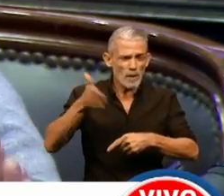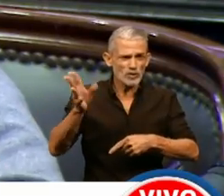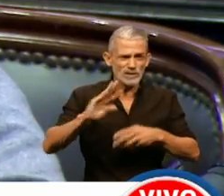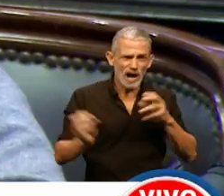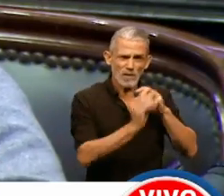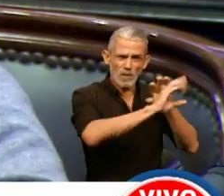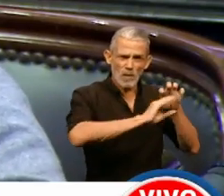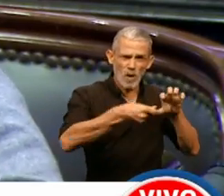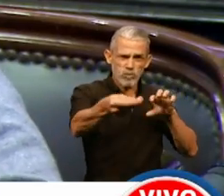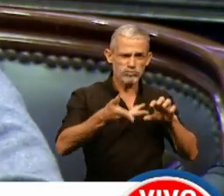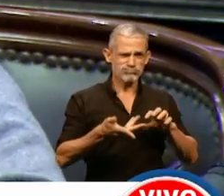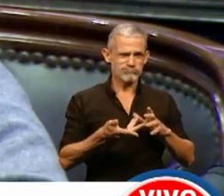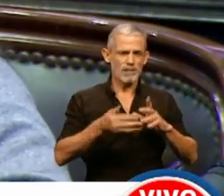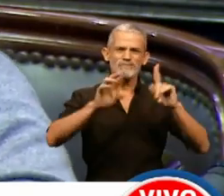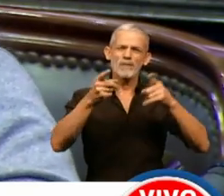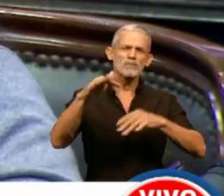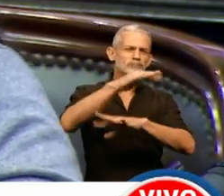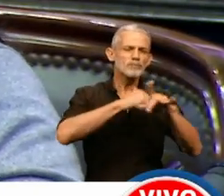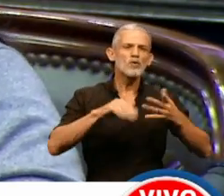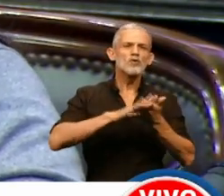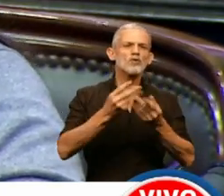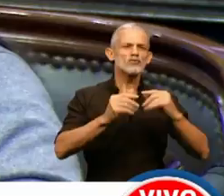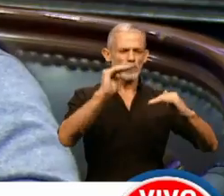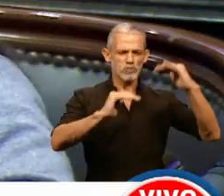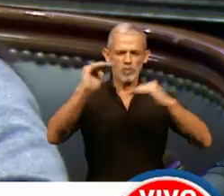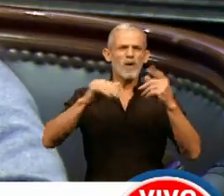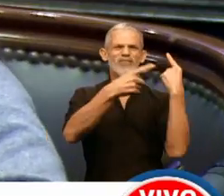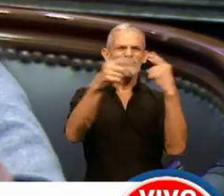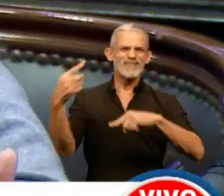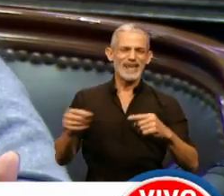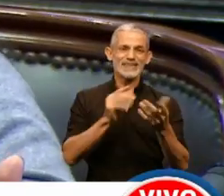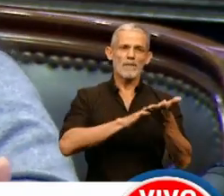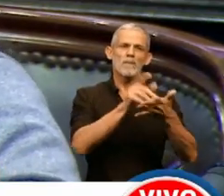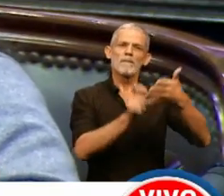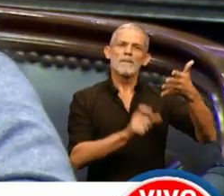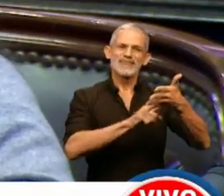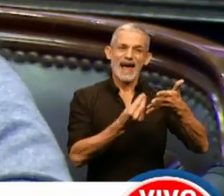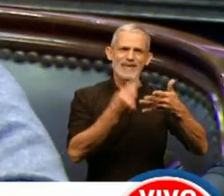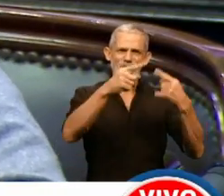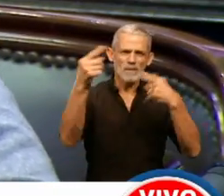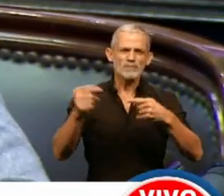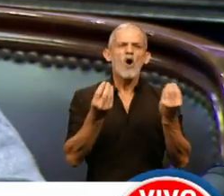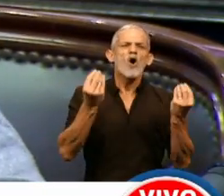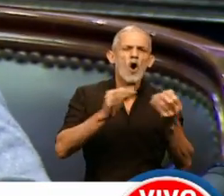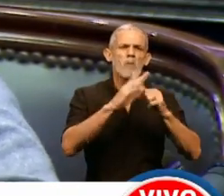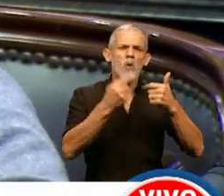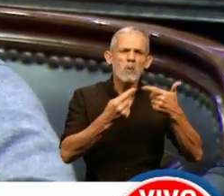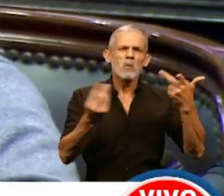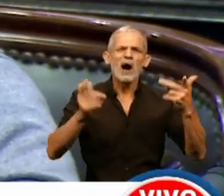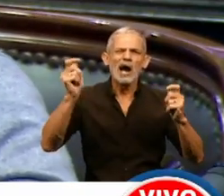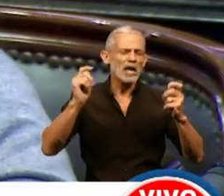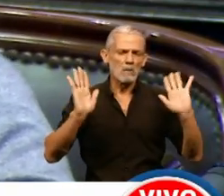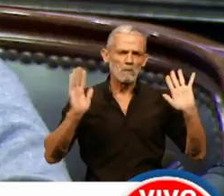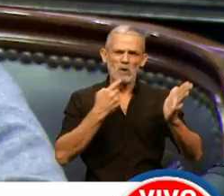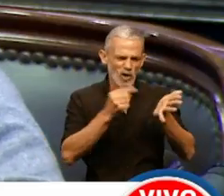también acá se habló y se mencionó sobre la segmentación de tarifas pero no se dice ni cómo ni cuándo se va a hacer